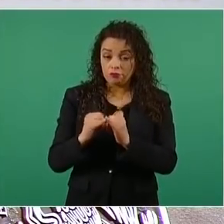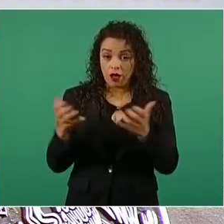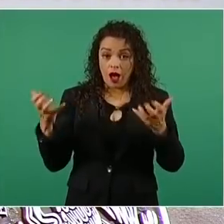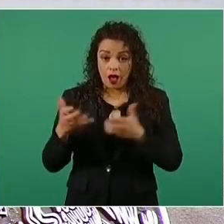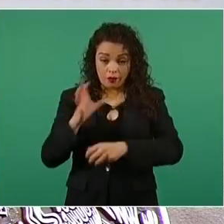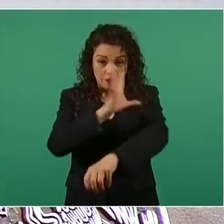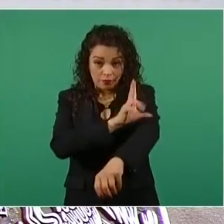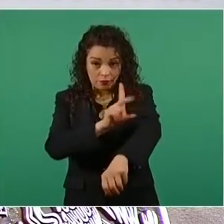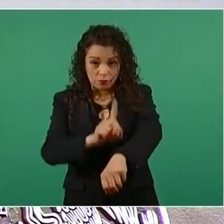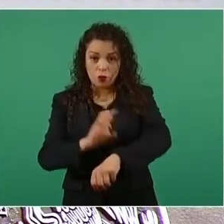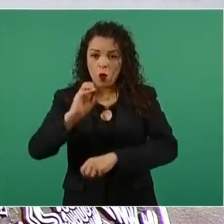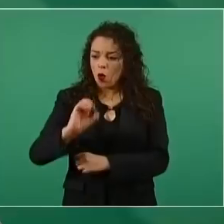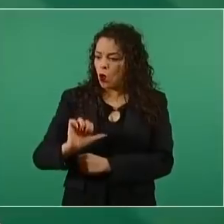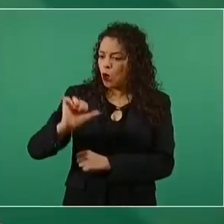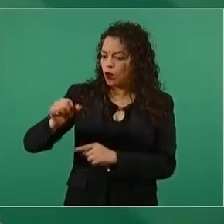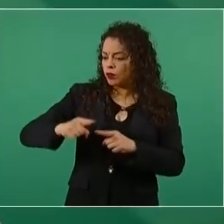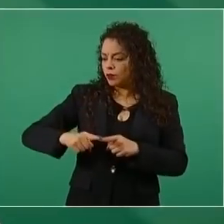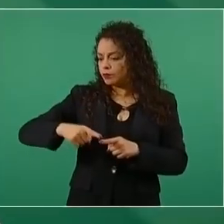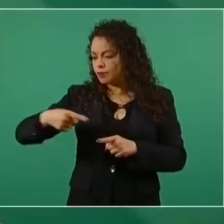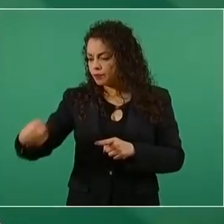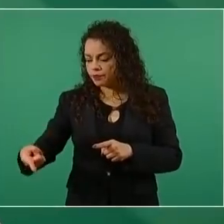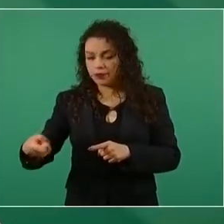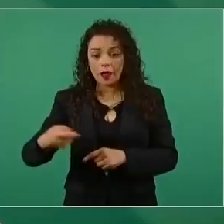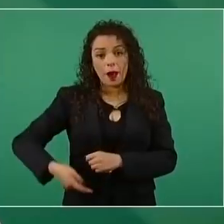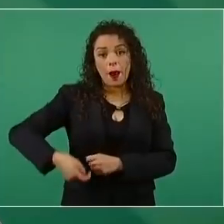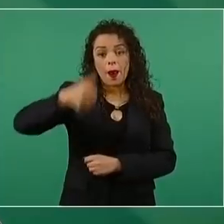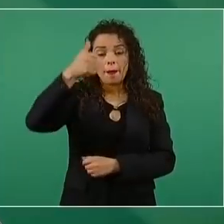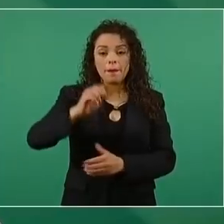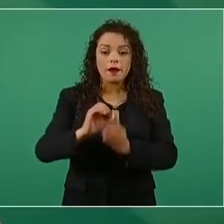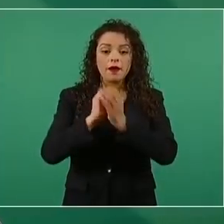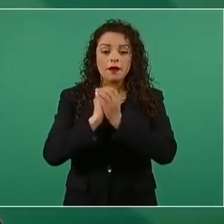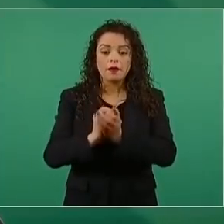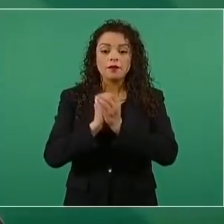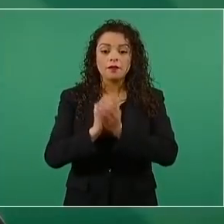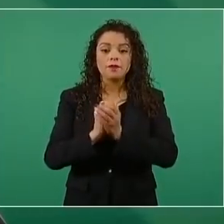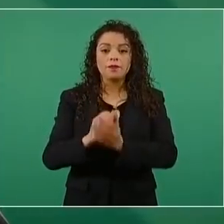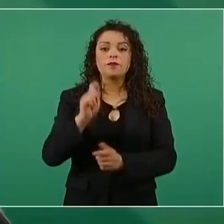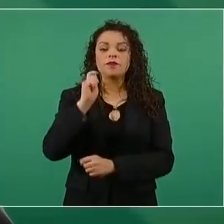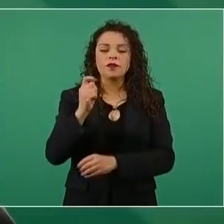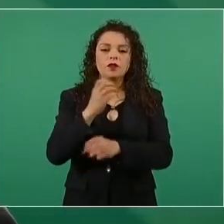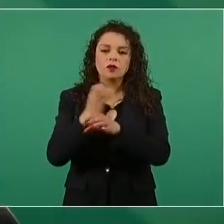primera vez que se van a rifar premios en especie.